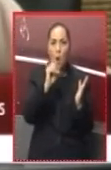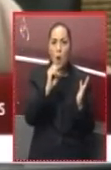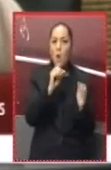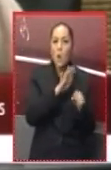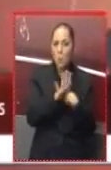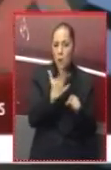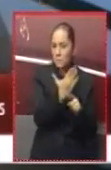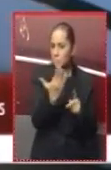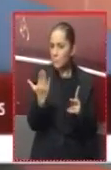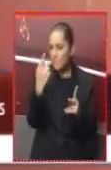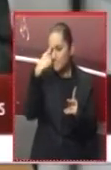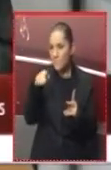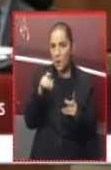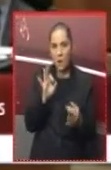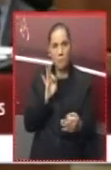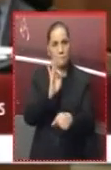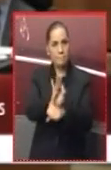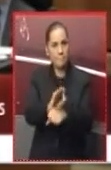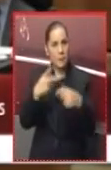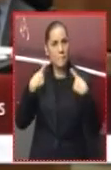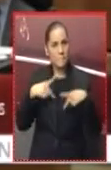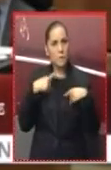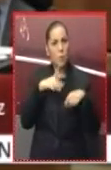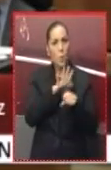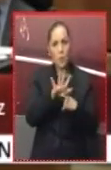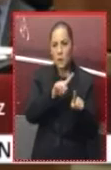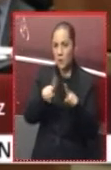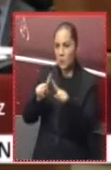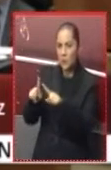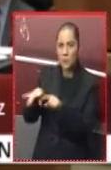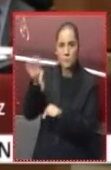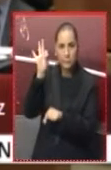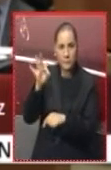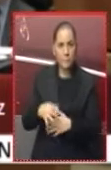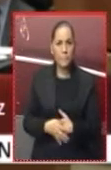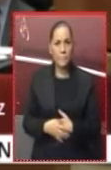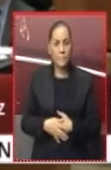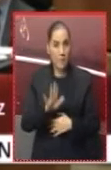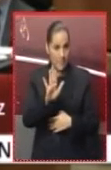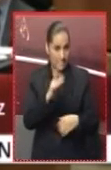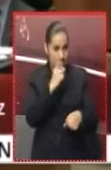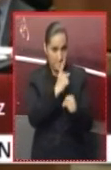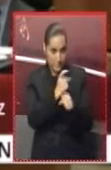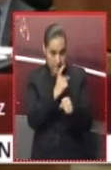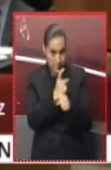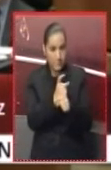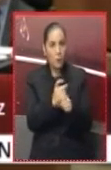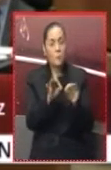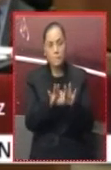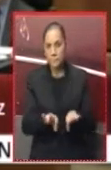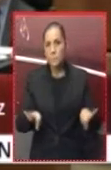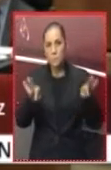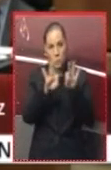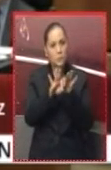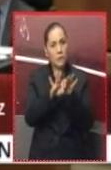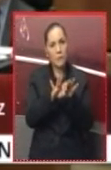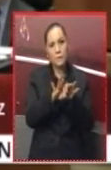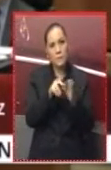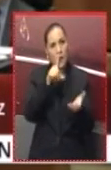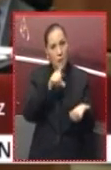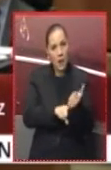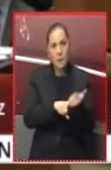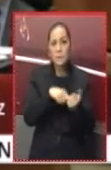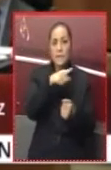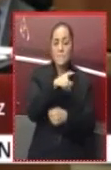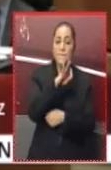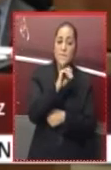la persona? Primero se tiene que establecer, digamos, de primera instancia, el prima facie, que se llama, digamos,